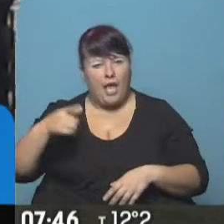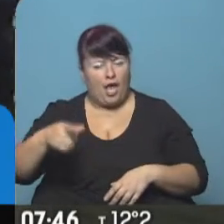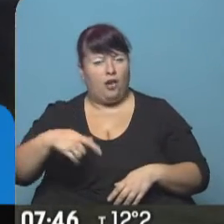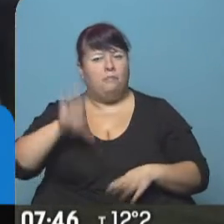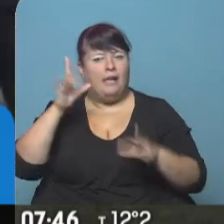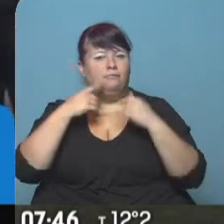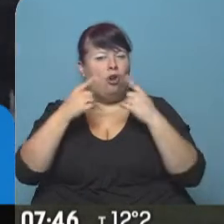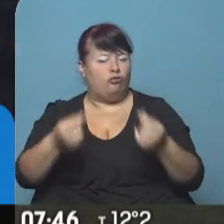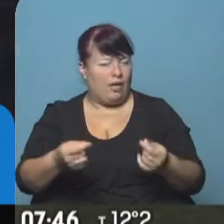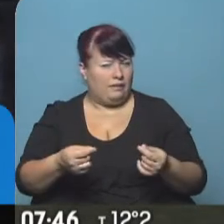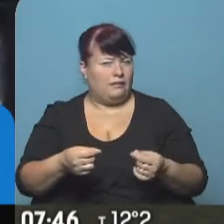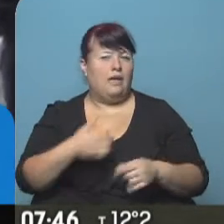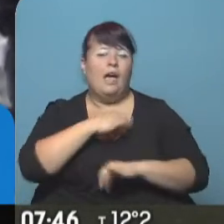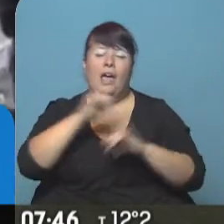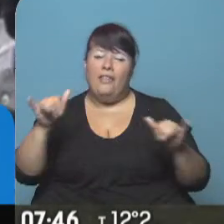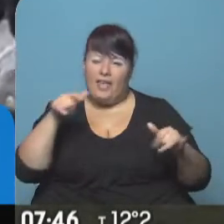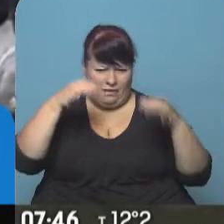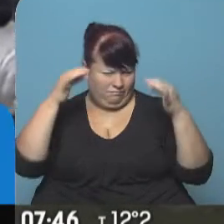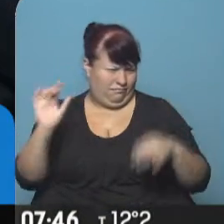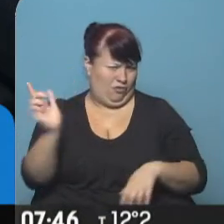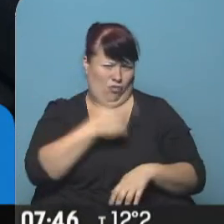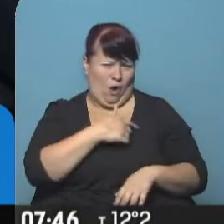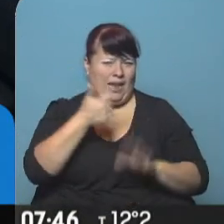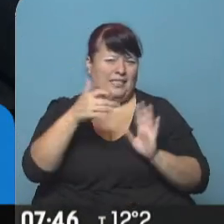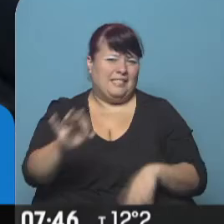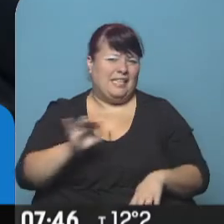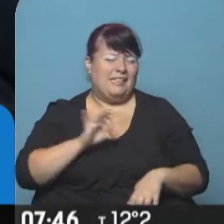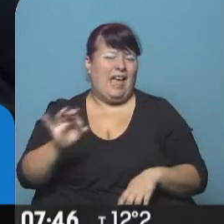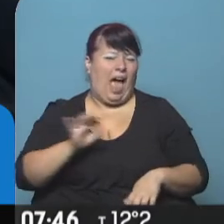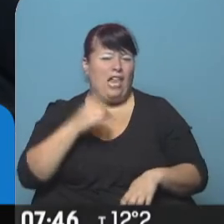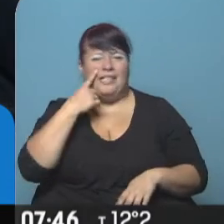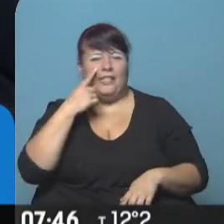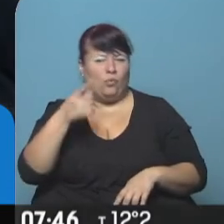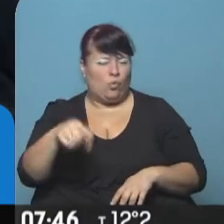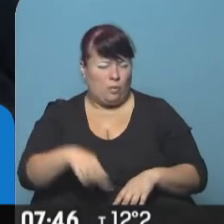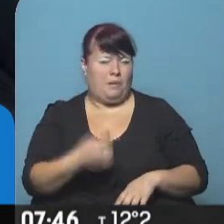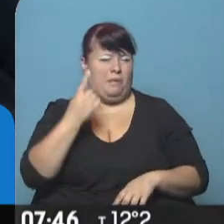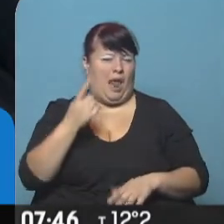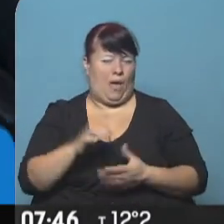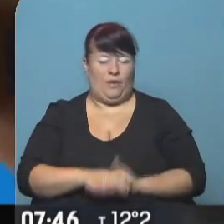protestas. Advirtieron que es un hecho inédito en los 60 años de vida del instituto.